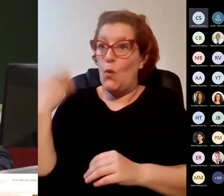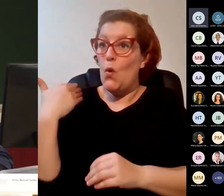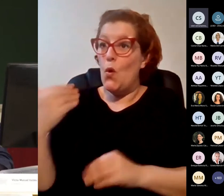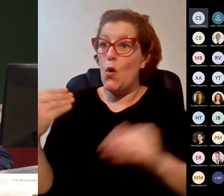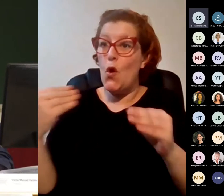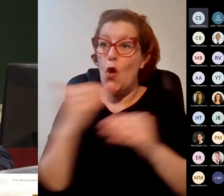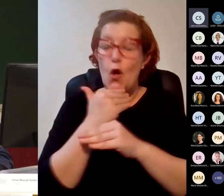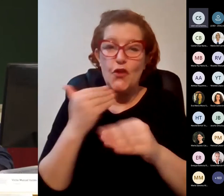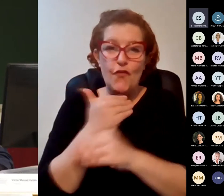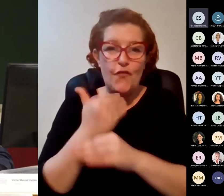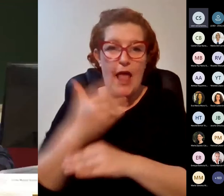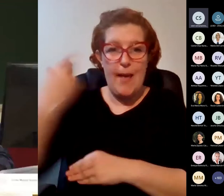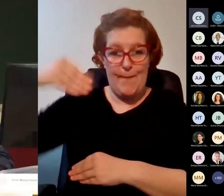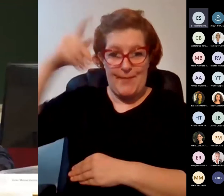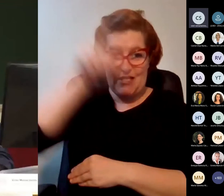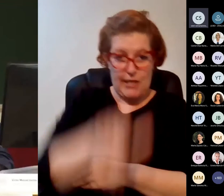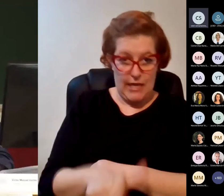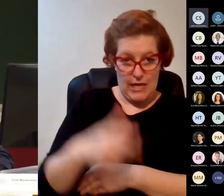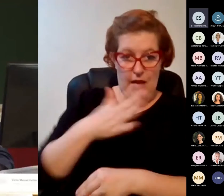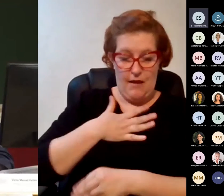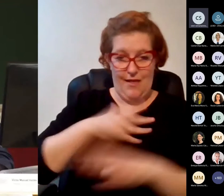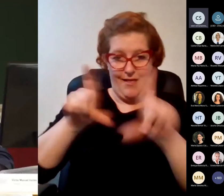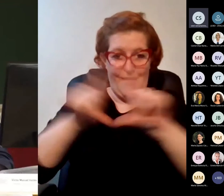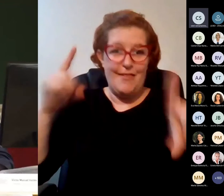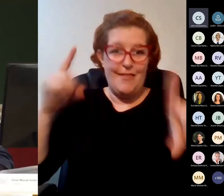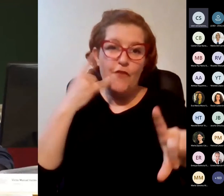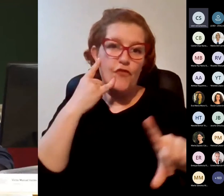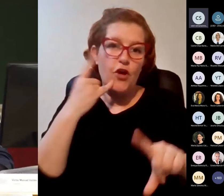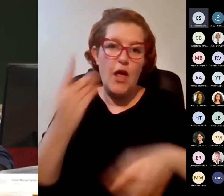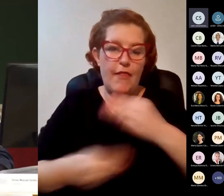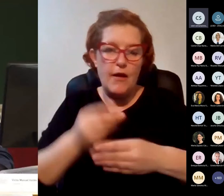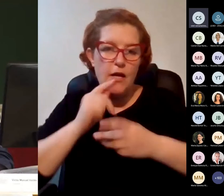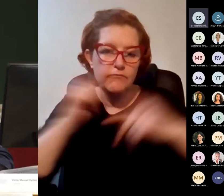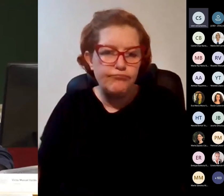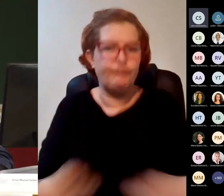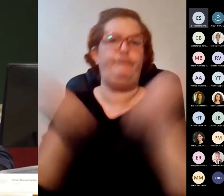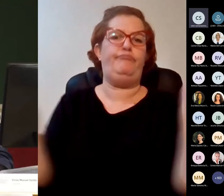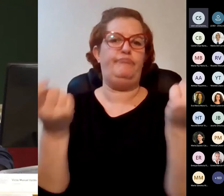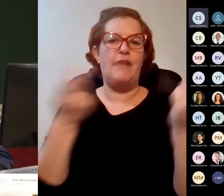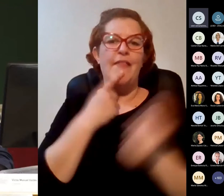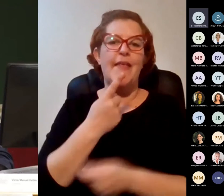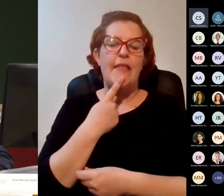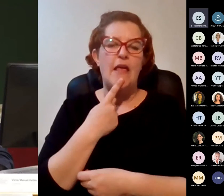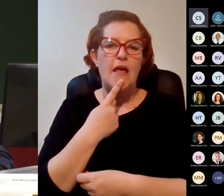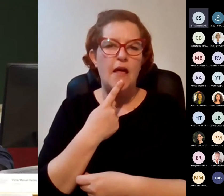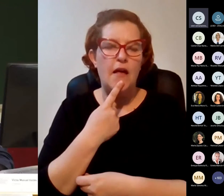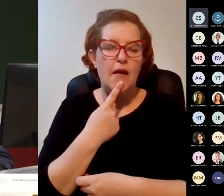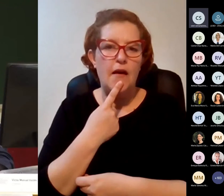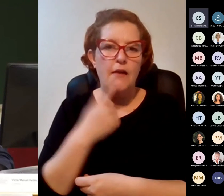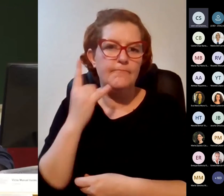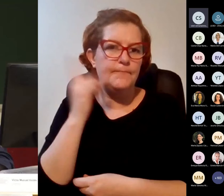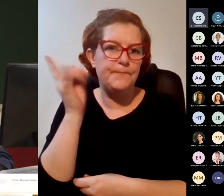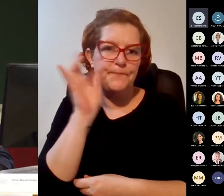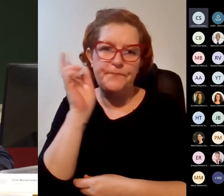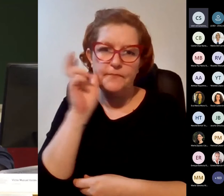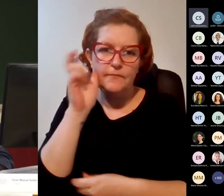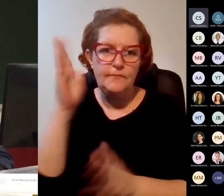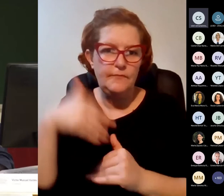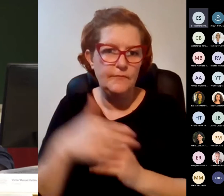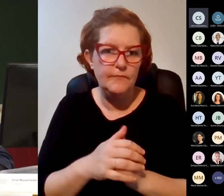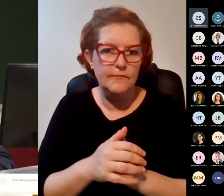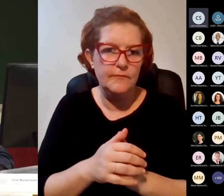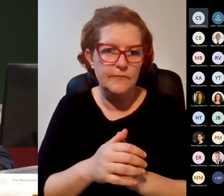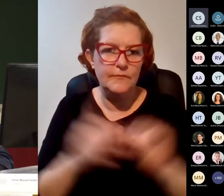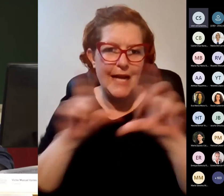tuvo josemaría detalle te hizo un anuncio en el cual decía que desde la telefónica vamos a invertir